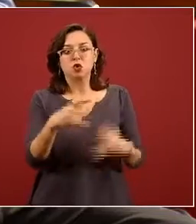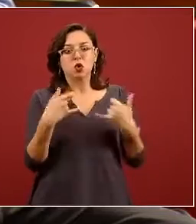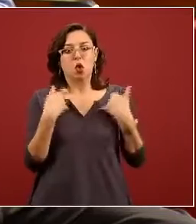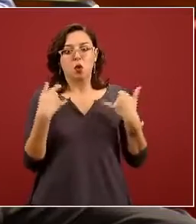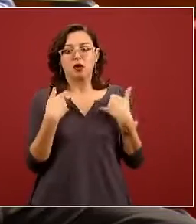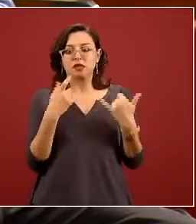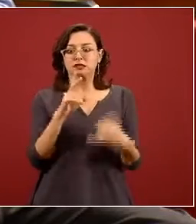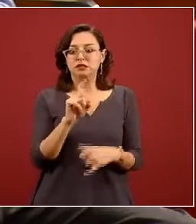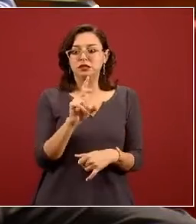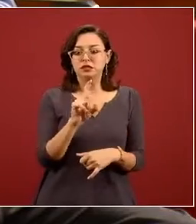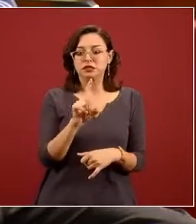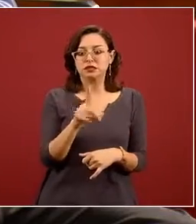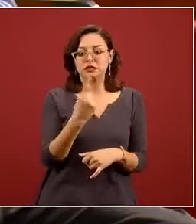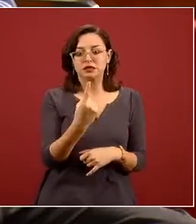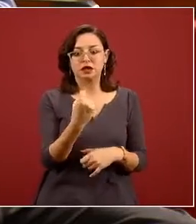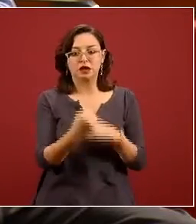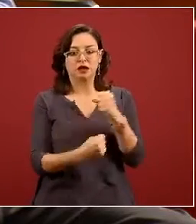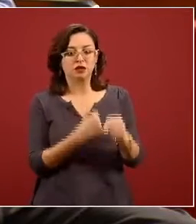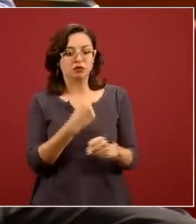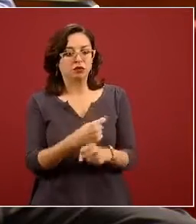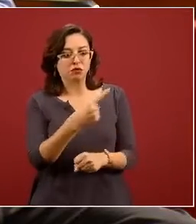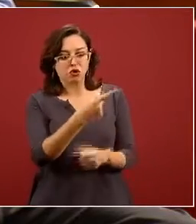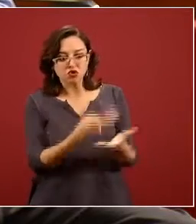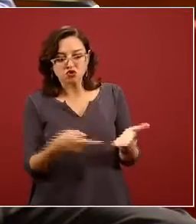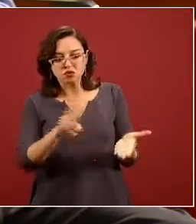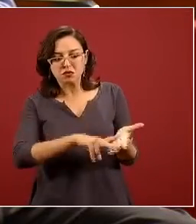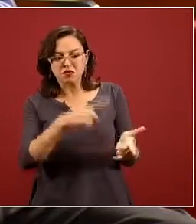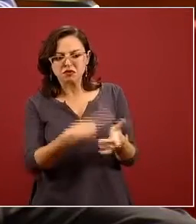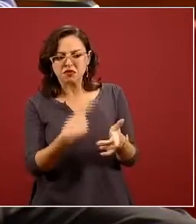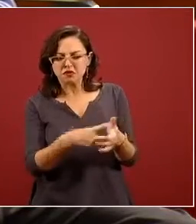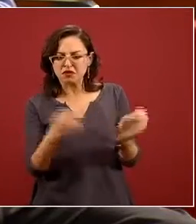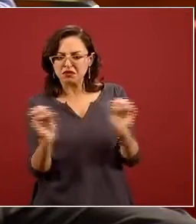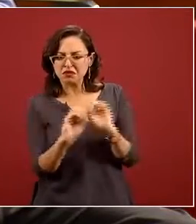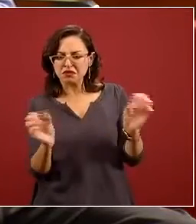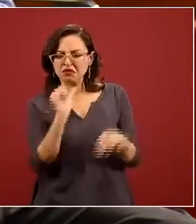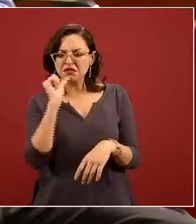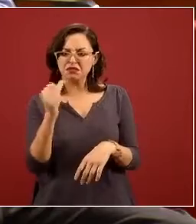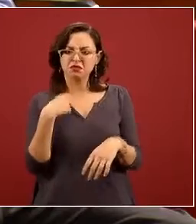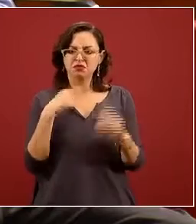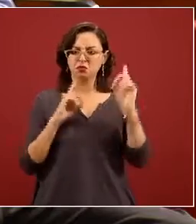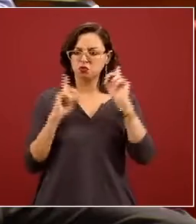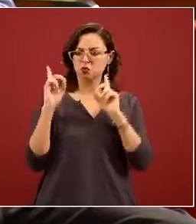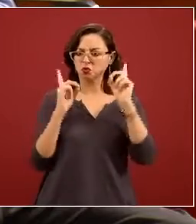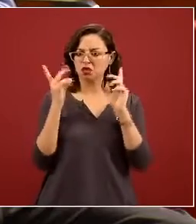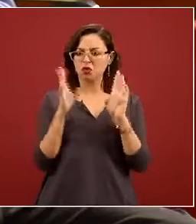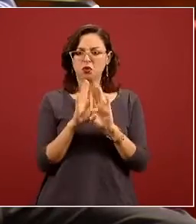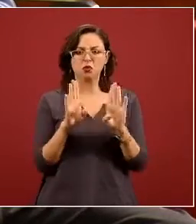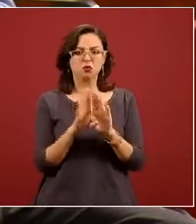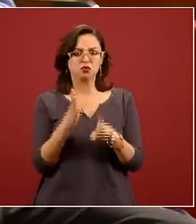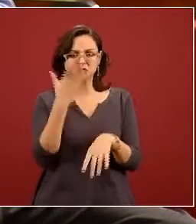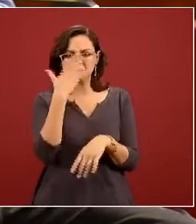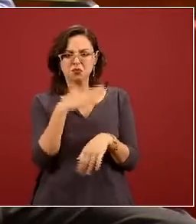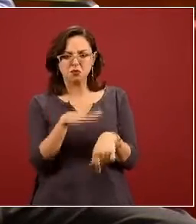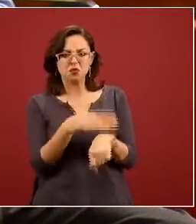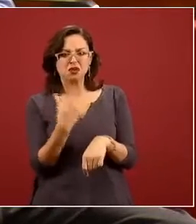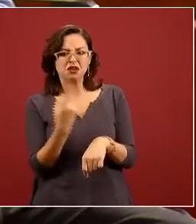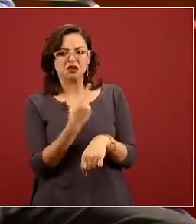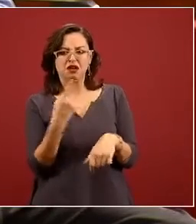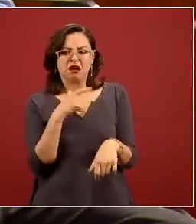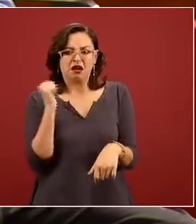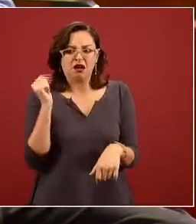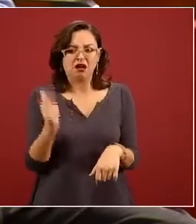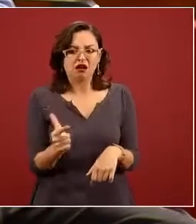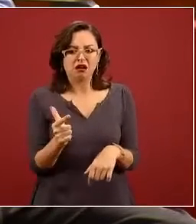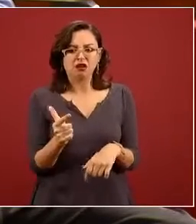años y por lo visto ninguna otra enfermedad. Entonces es una duda que tenemos, es si ustedes han detectado algún tipo